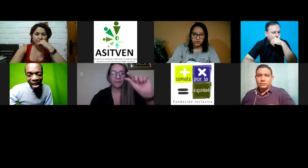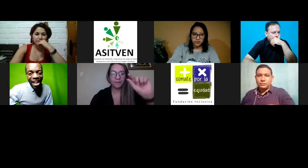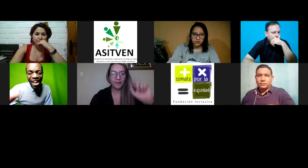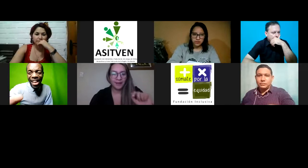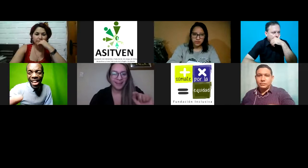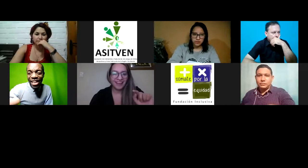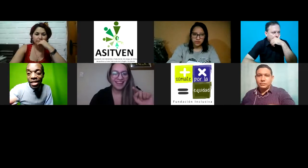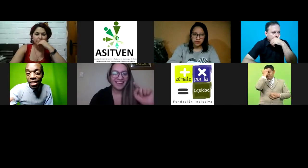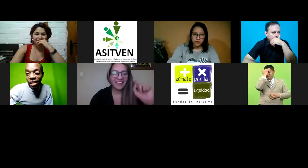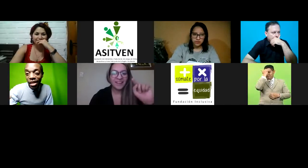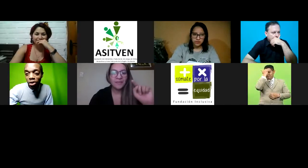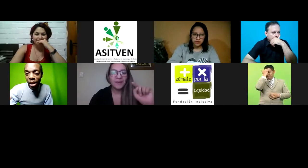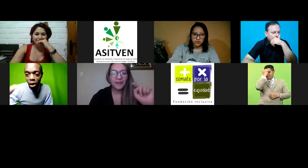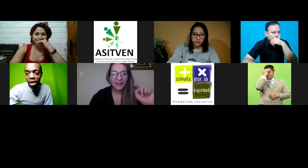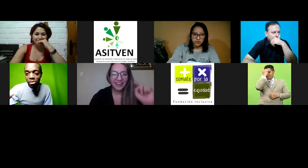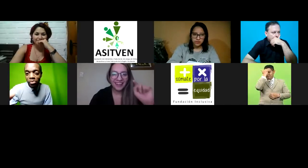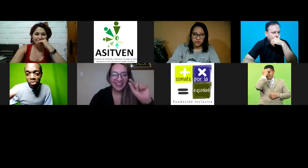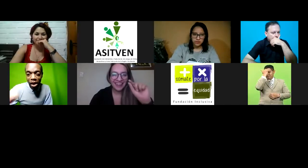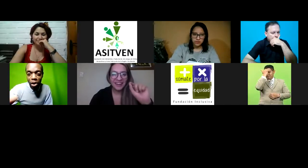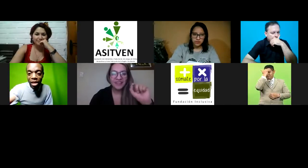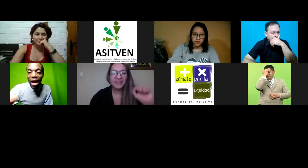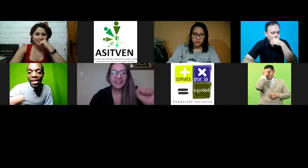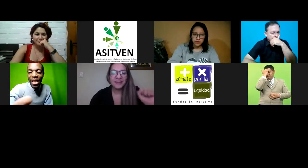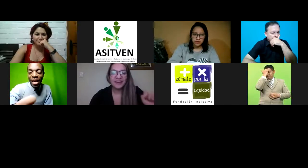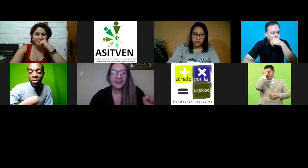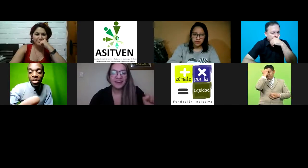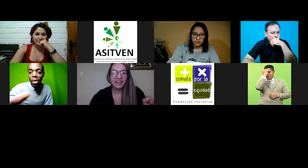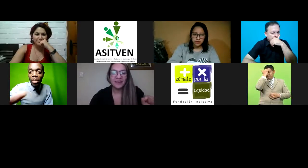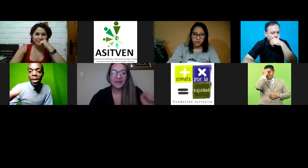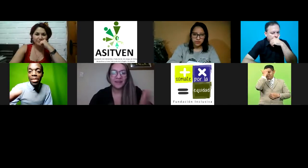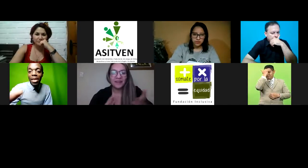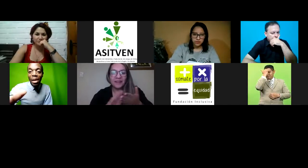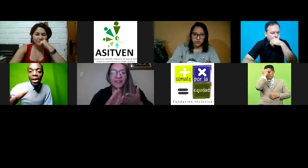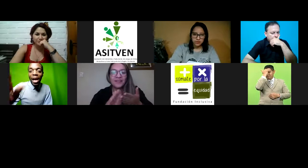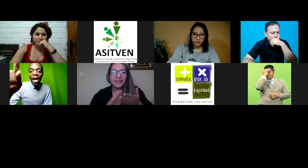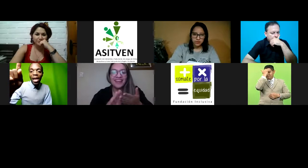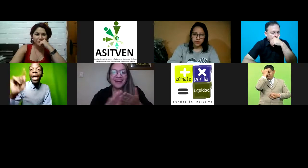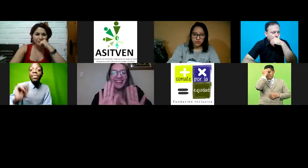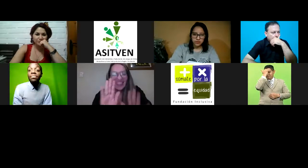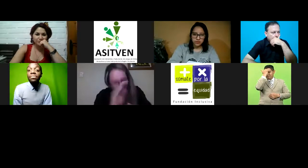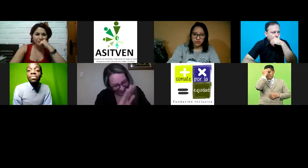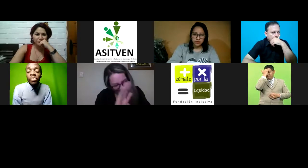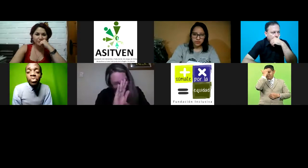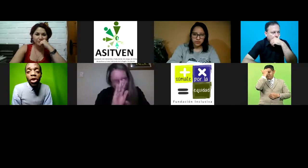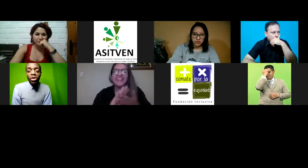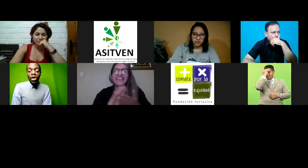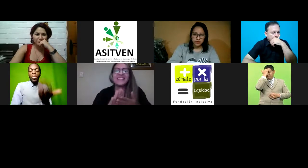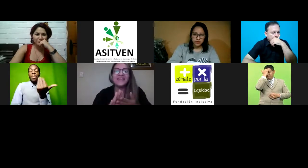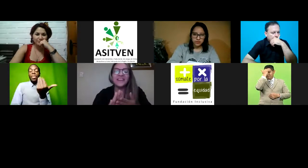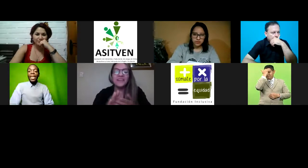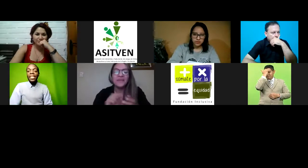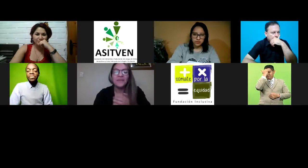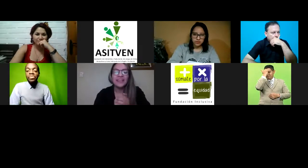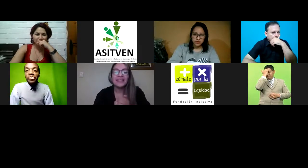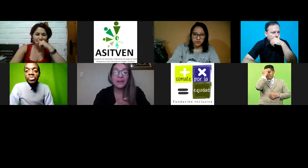Adriana. Entonces, en orden. En orden. Adriana, ya que fuiste tú la primera en prender la cámara. ¿Ah? No te